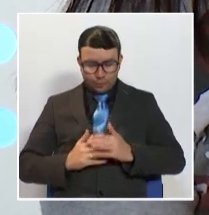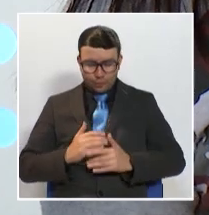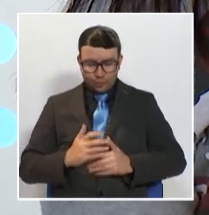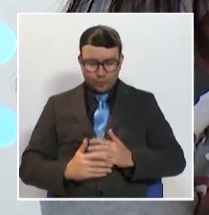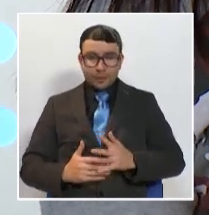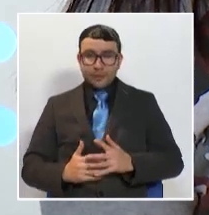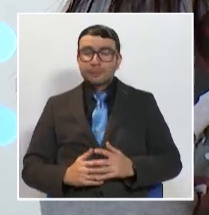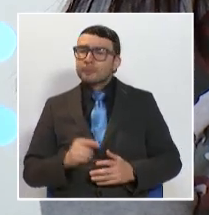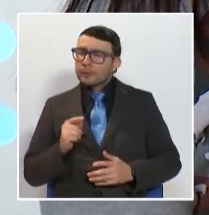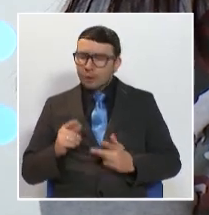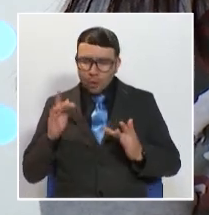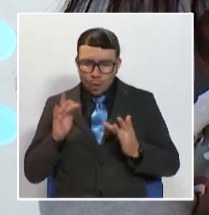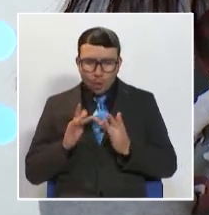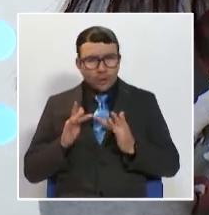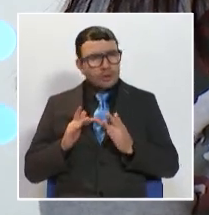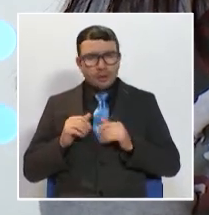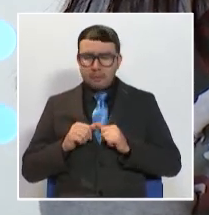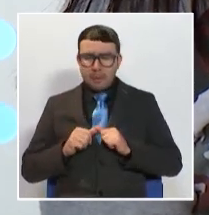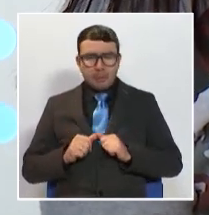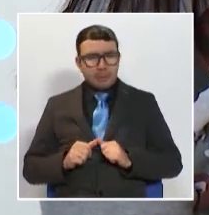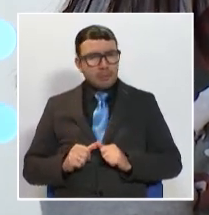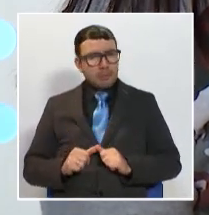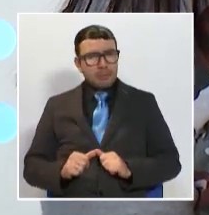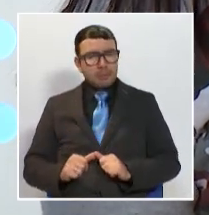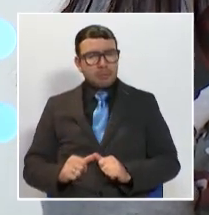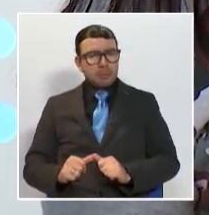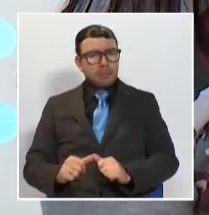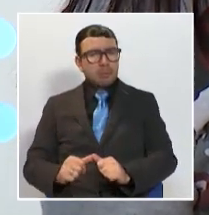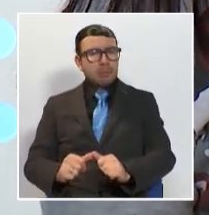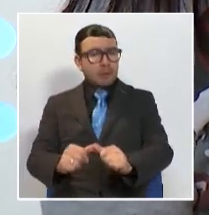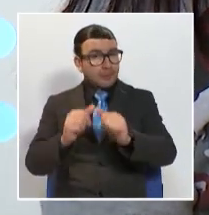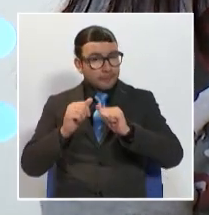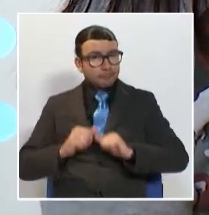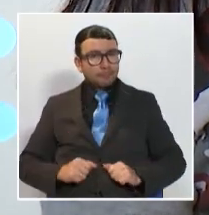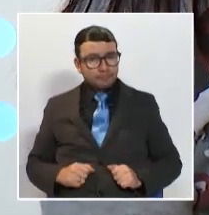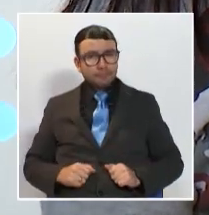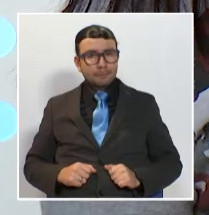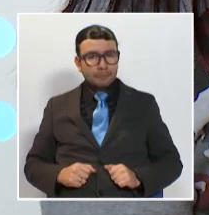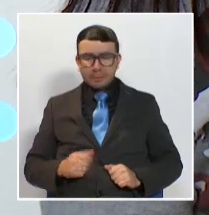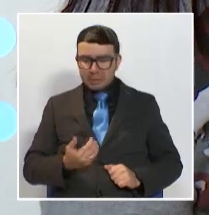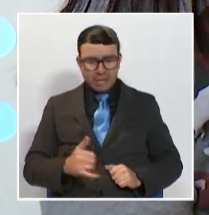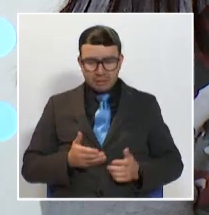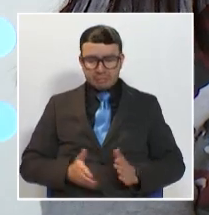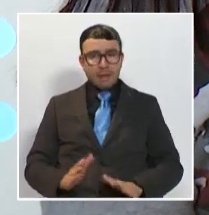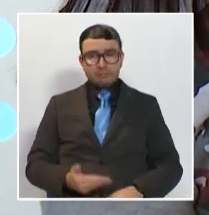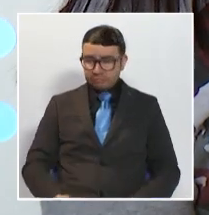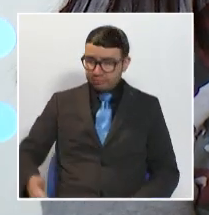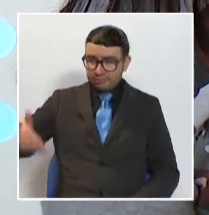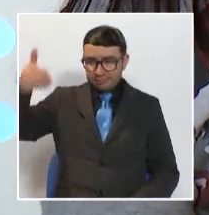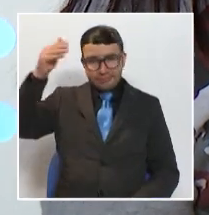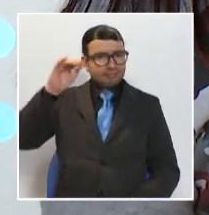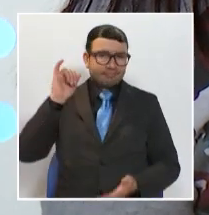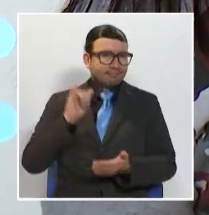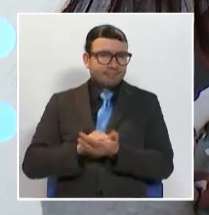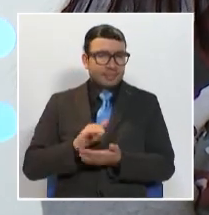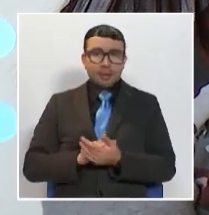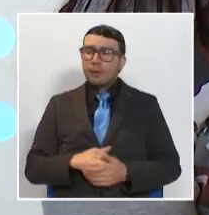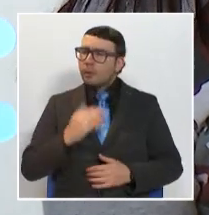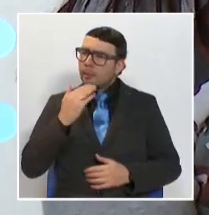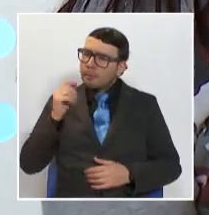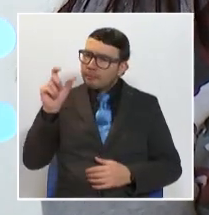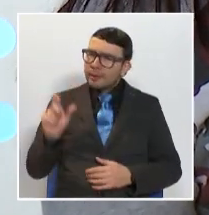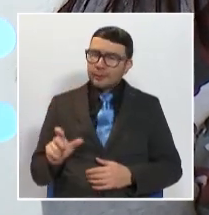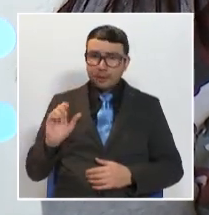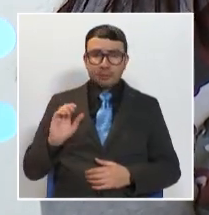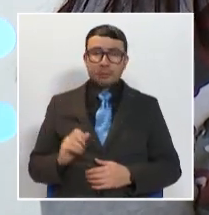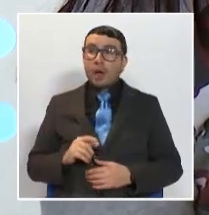conexión continúa pues durante toda la vida. Es así como vemos entonces cómo se manifiesta. En pacientes, por ejemplo, cuando